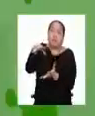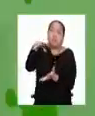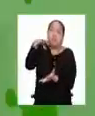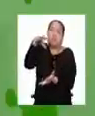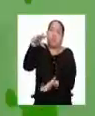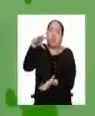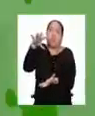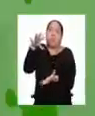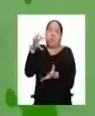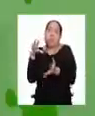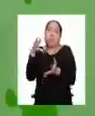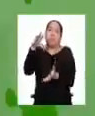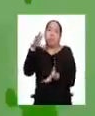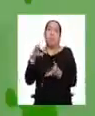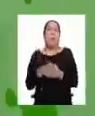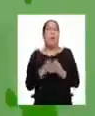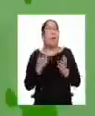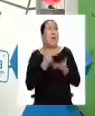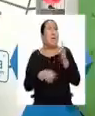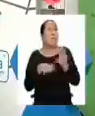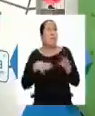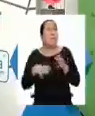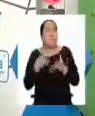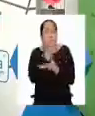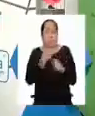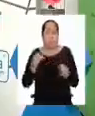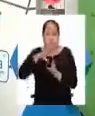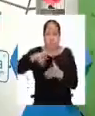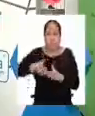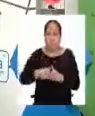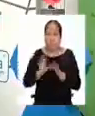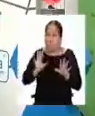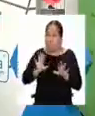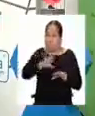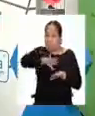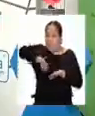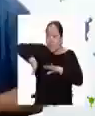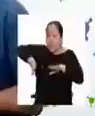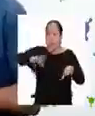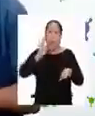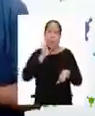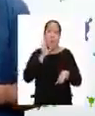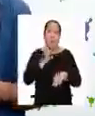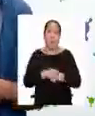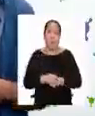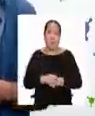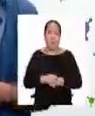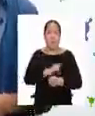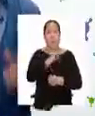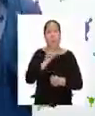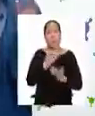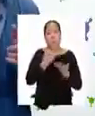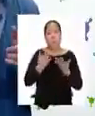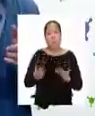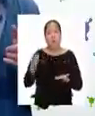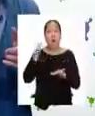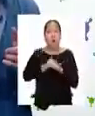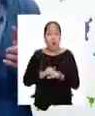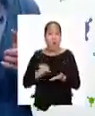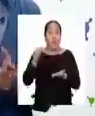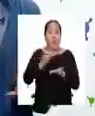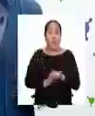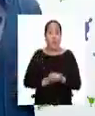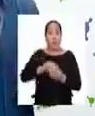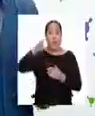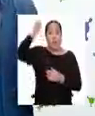¿Qué podemos hacer para que no se destruya el mundo? Podemos empezar por separar la basura. Usar productos reutilizables. Apagar